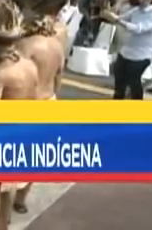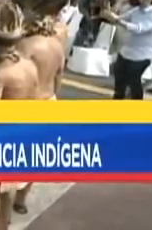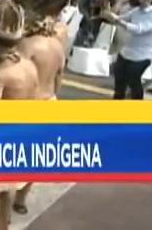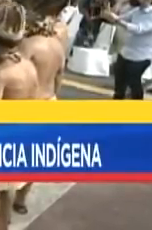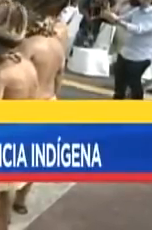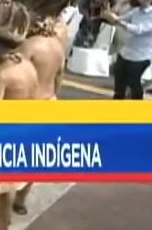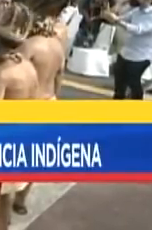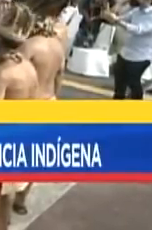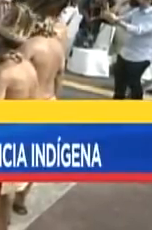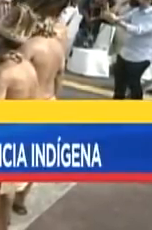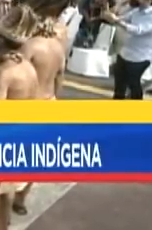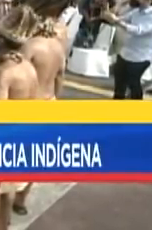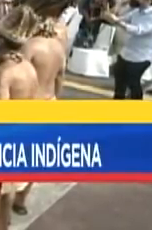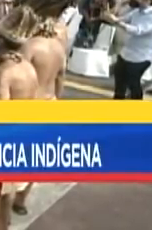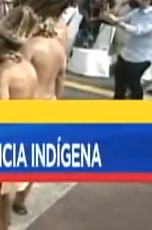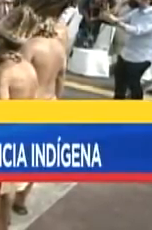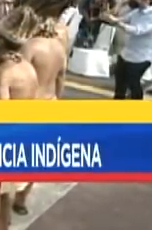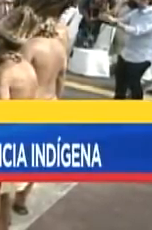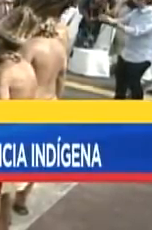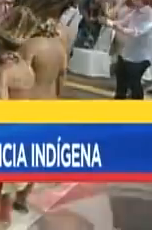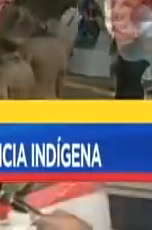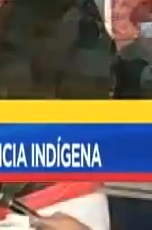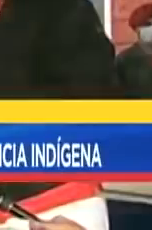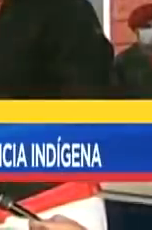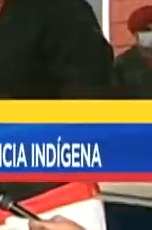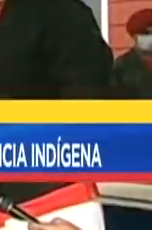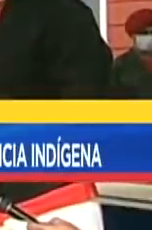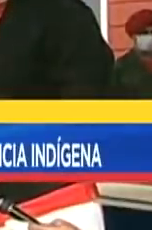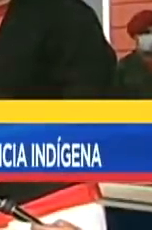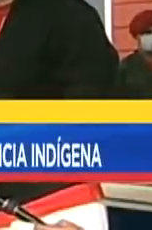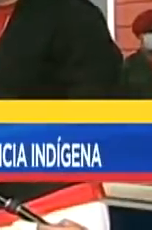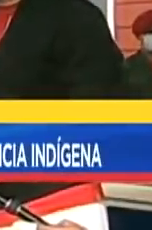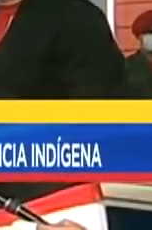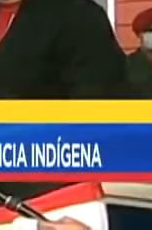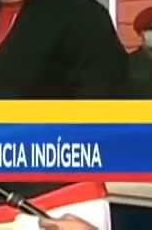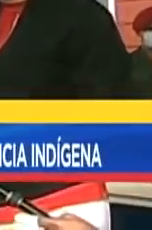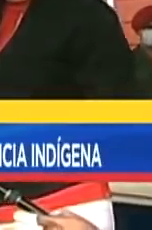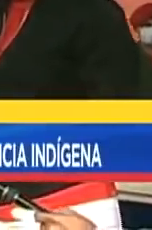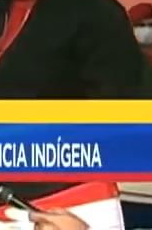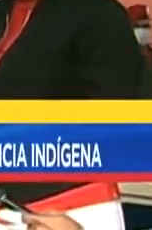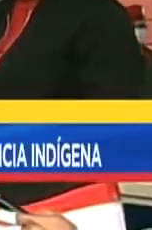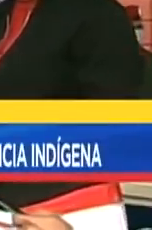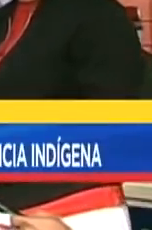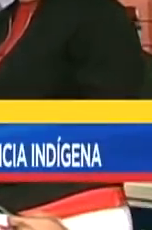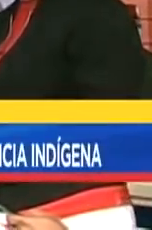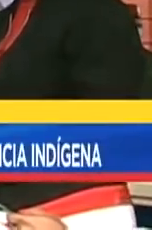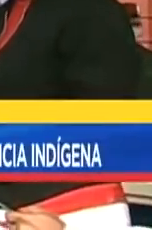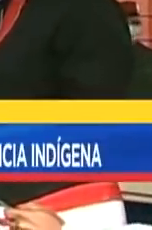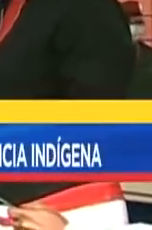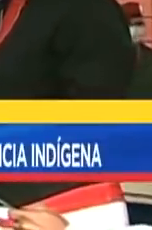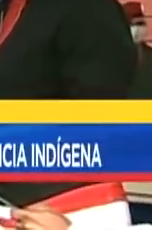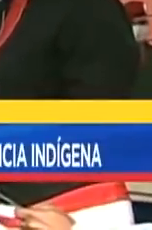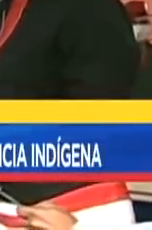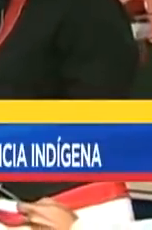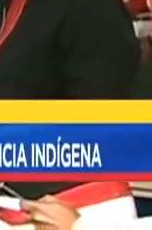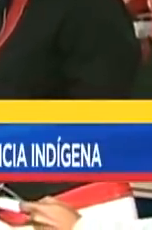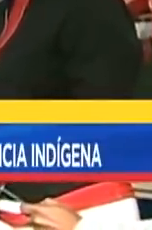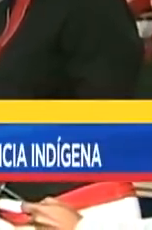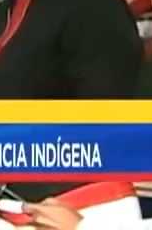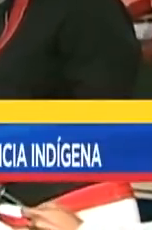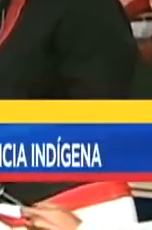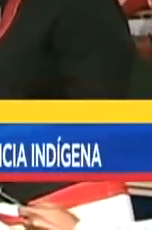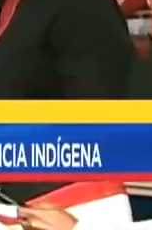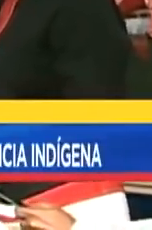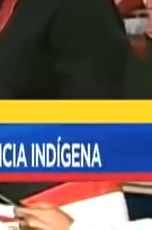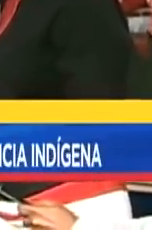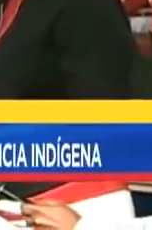venado que simbolizan la espiritualidad de nuestro pueblo, y esta piedra ágata color marrón que simboliza la tierra y el viento,